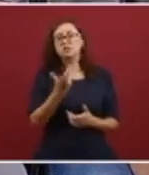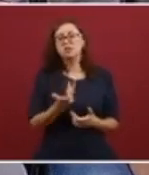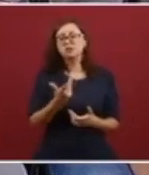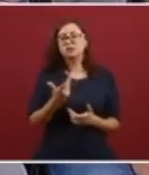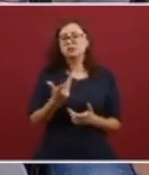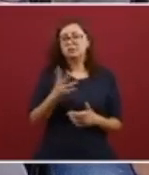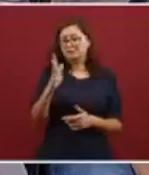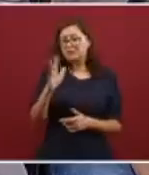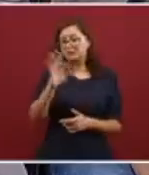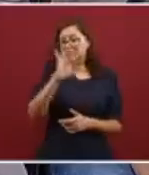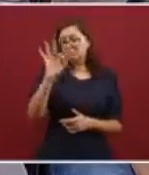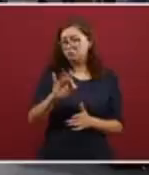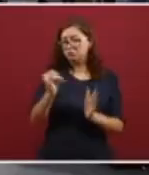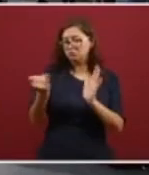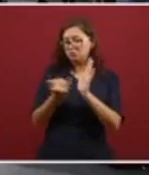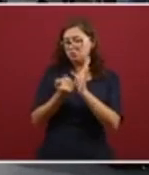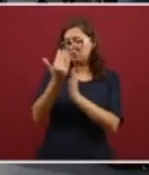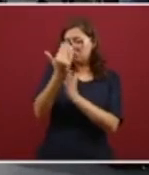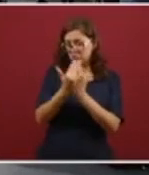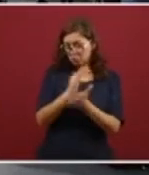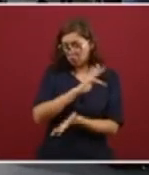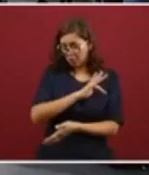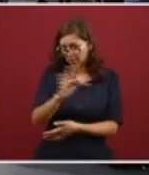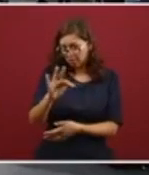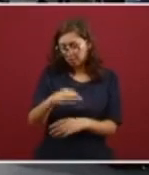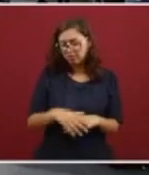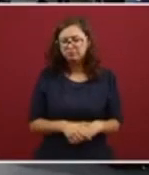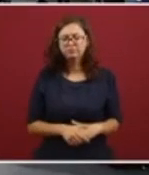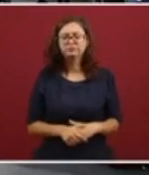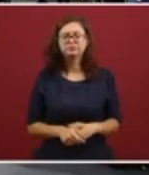el 5%. Es que hay